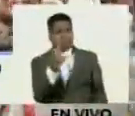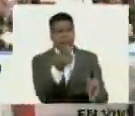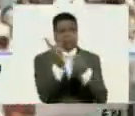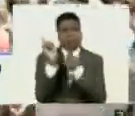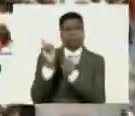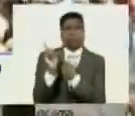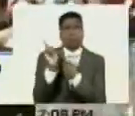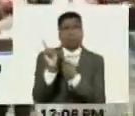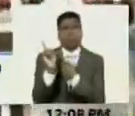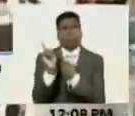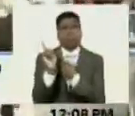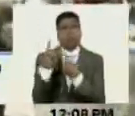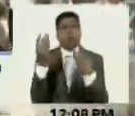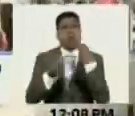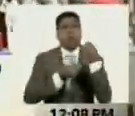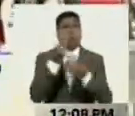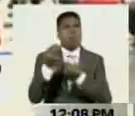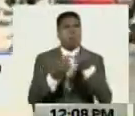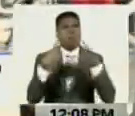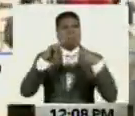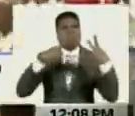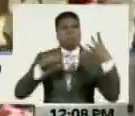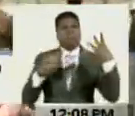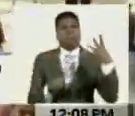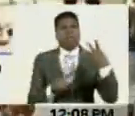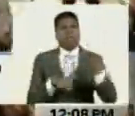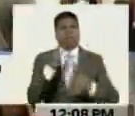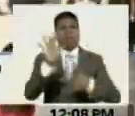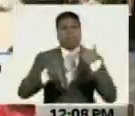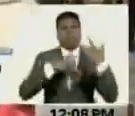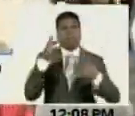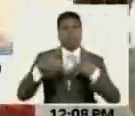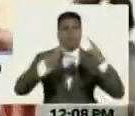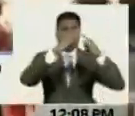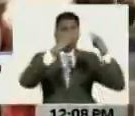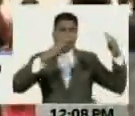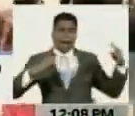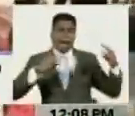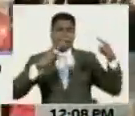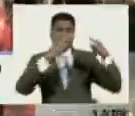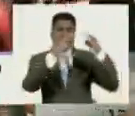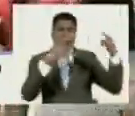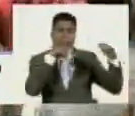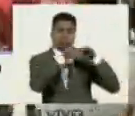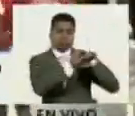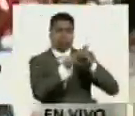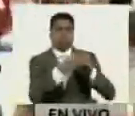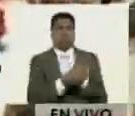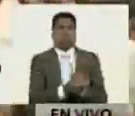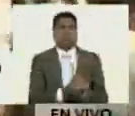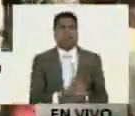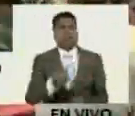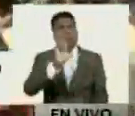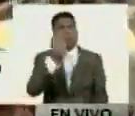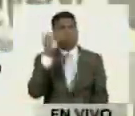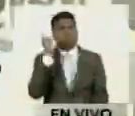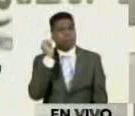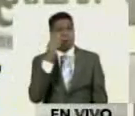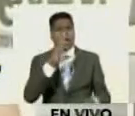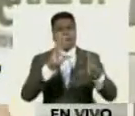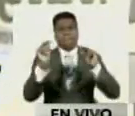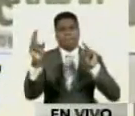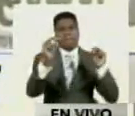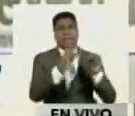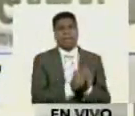cómo se está desarrollando también las diferentes fases de campismo. Aquí vamos a hablar con una de las muchachas. A ver, ¿cuál es tu nombre? Teresa Carrasquel. Cuéntanos, soy